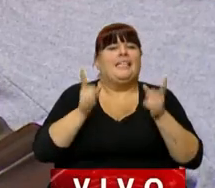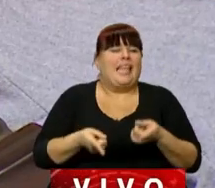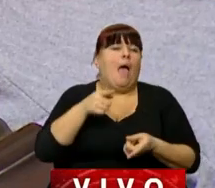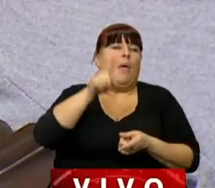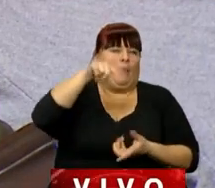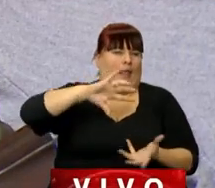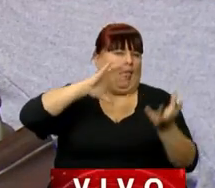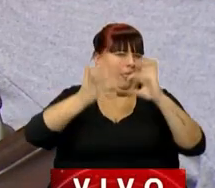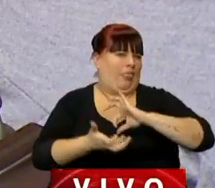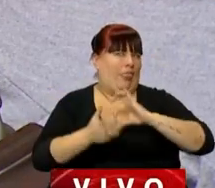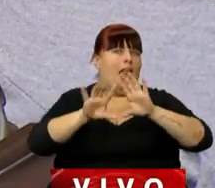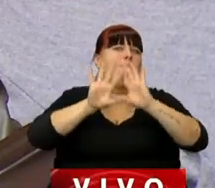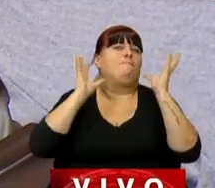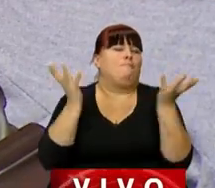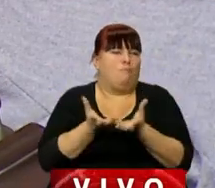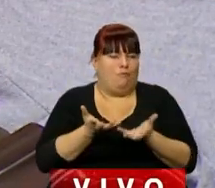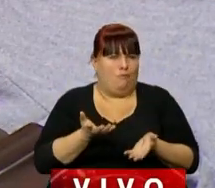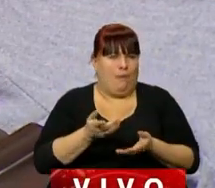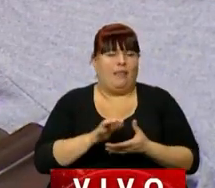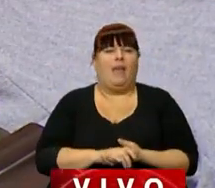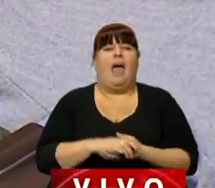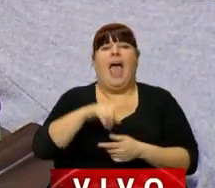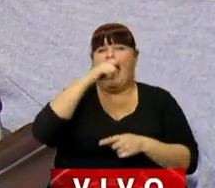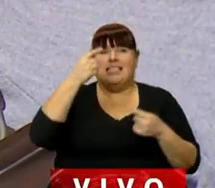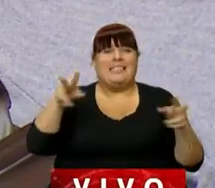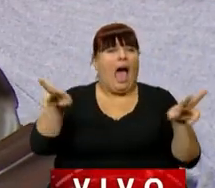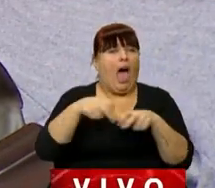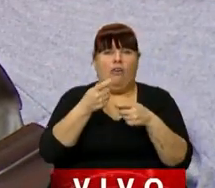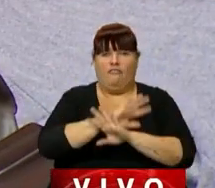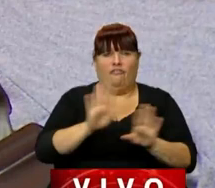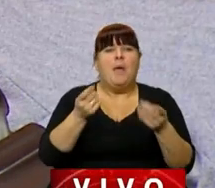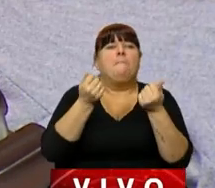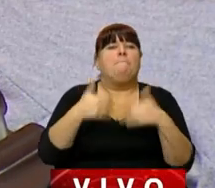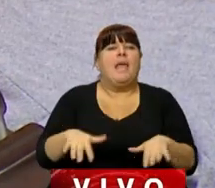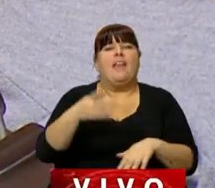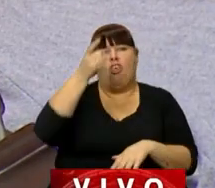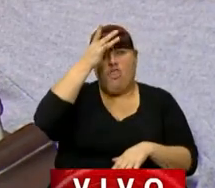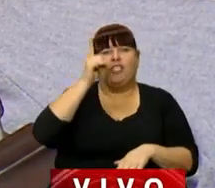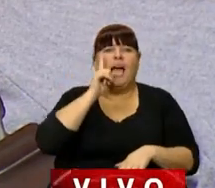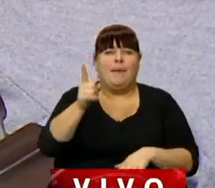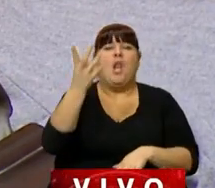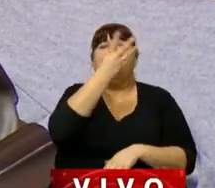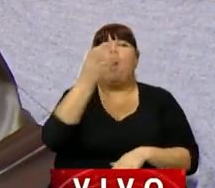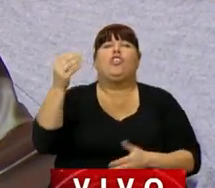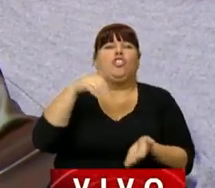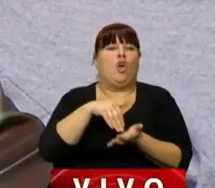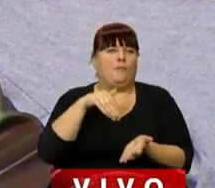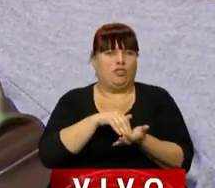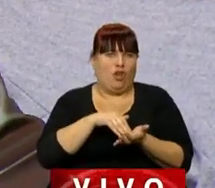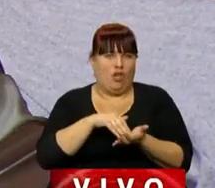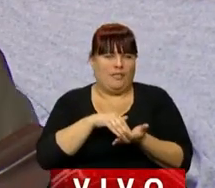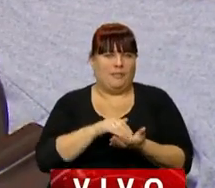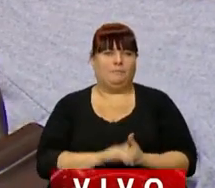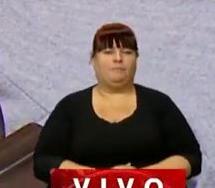trae una gran destrucción para nuestro planeta el estado dejó de recaudar 12 mil 400 millones